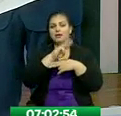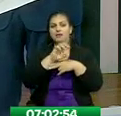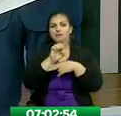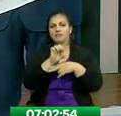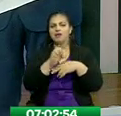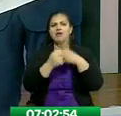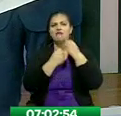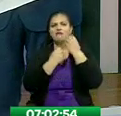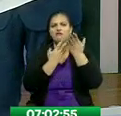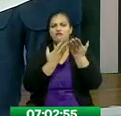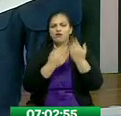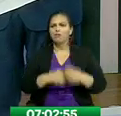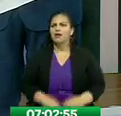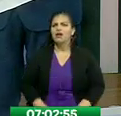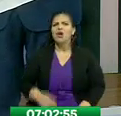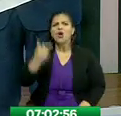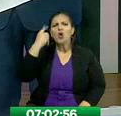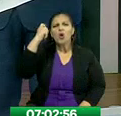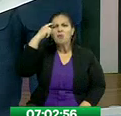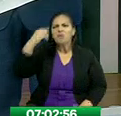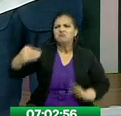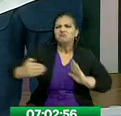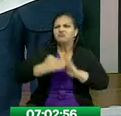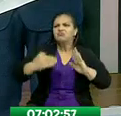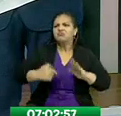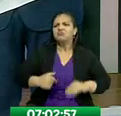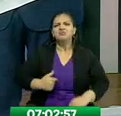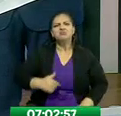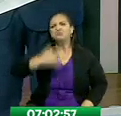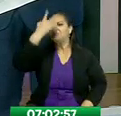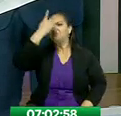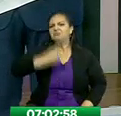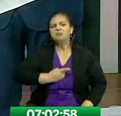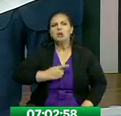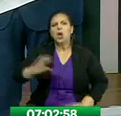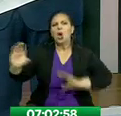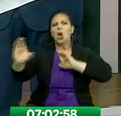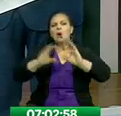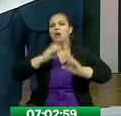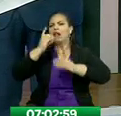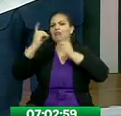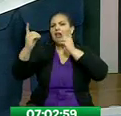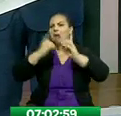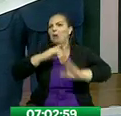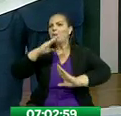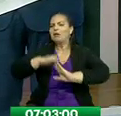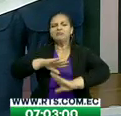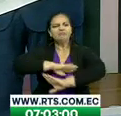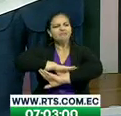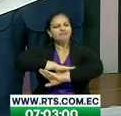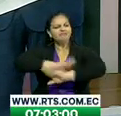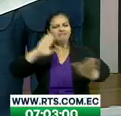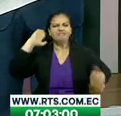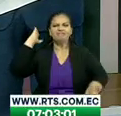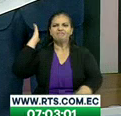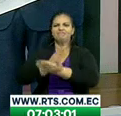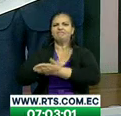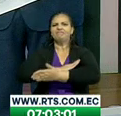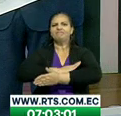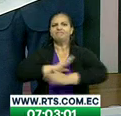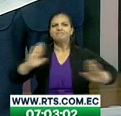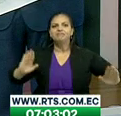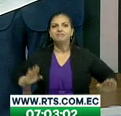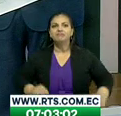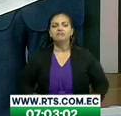organización ha recibido varios ataques además se aclaró el alcance de sus declaraciones cuando habló de la creación de un